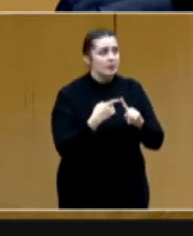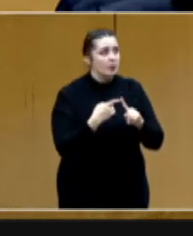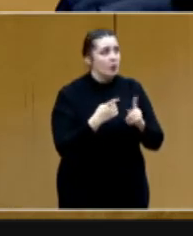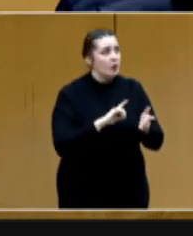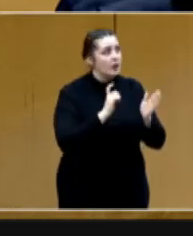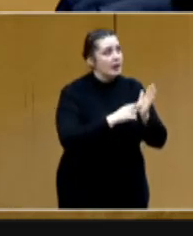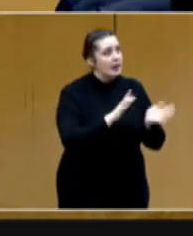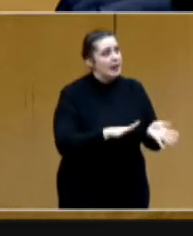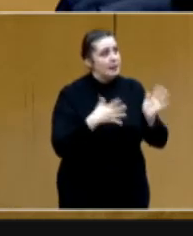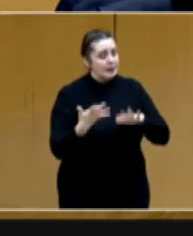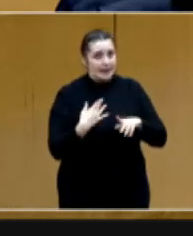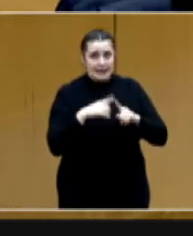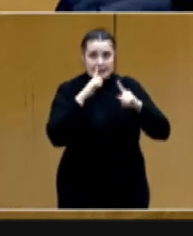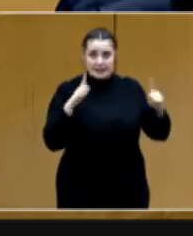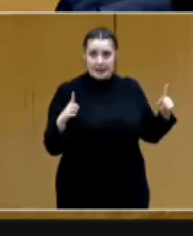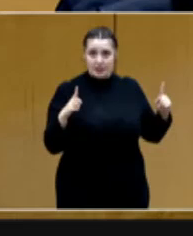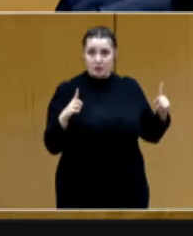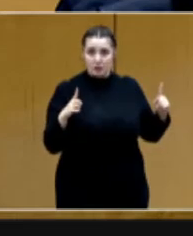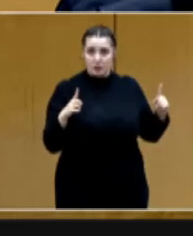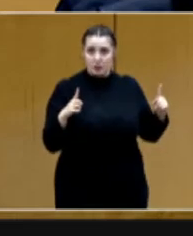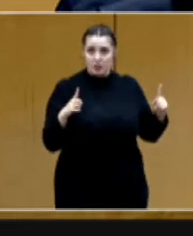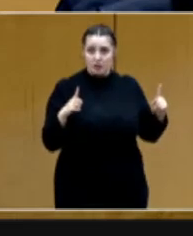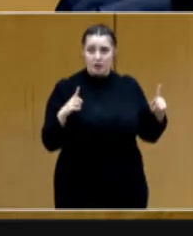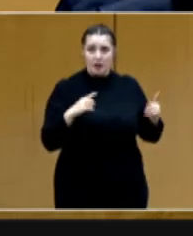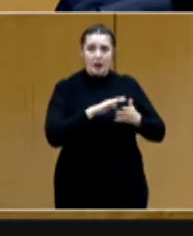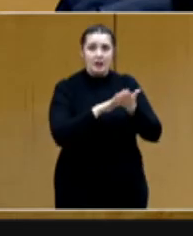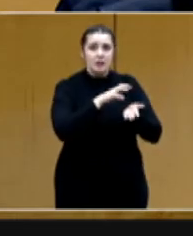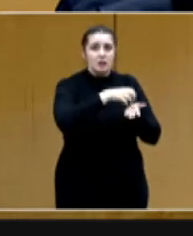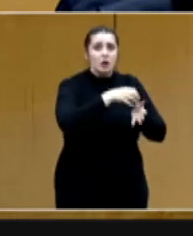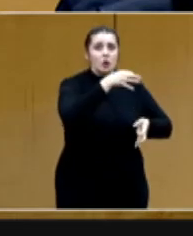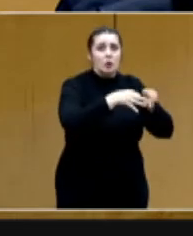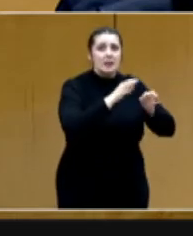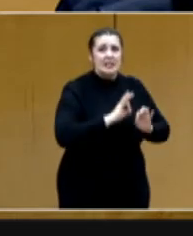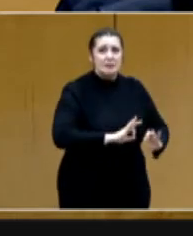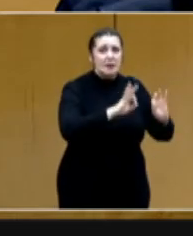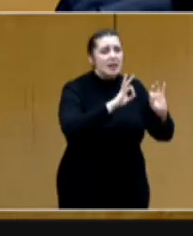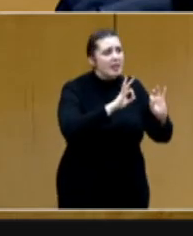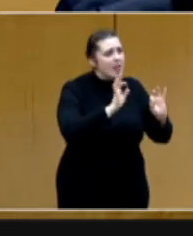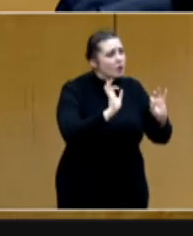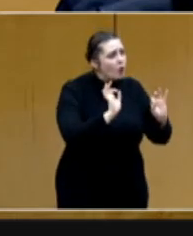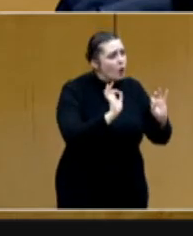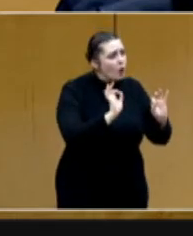ley en este año ha dicho juzgados especializados o